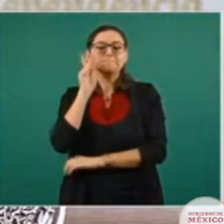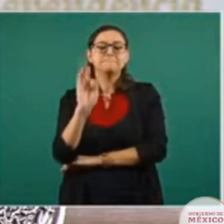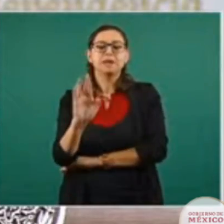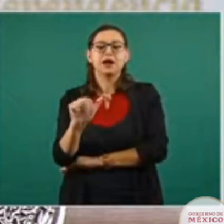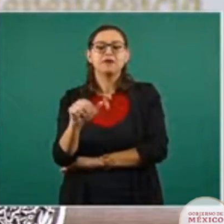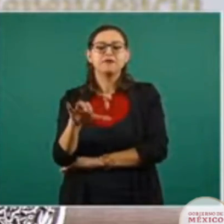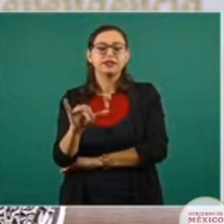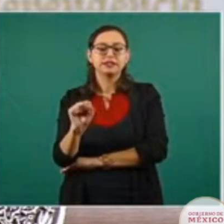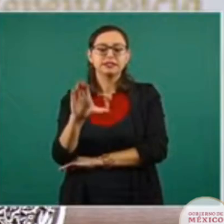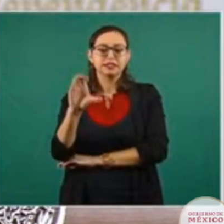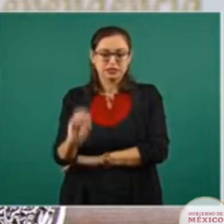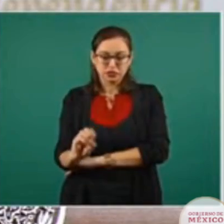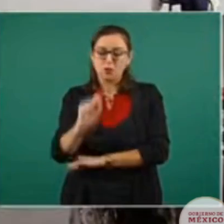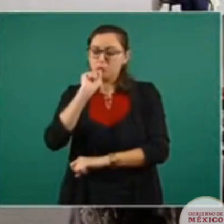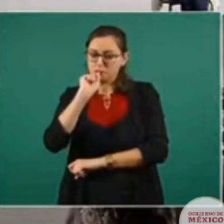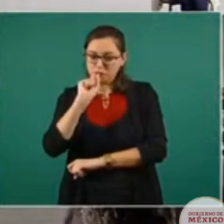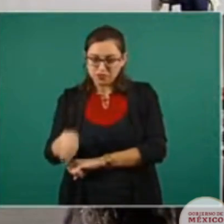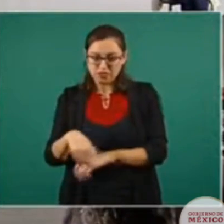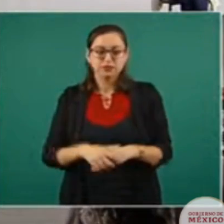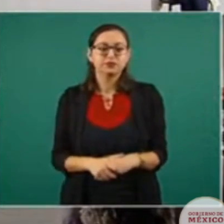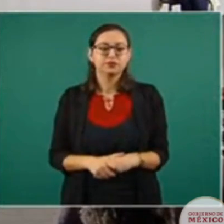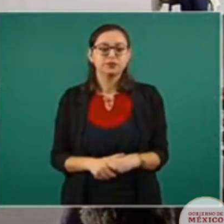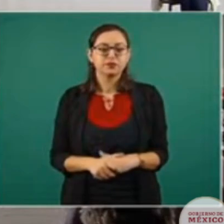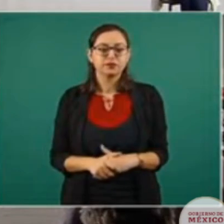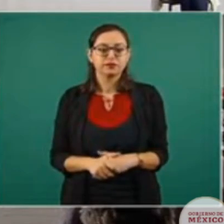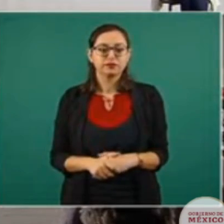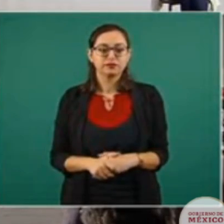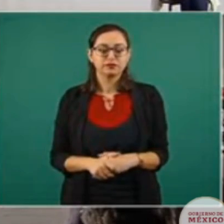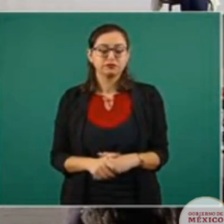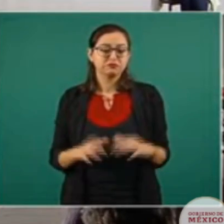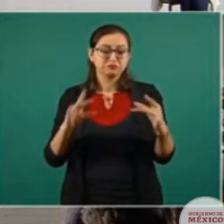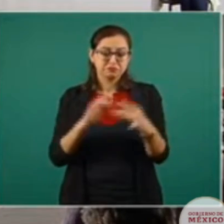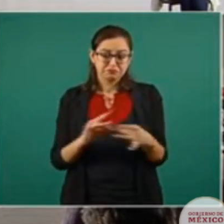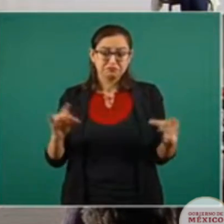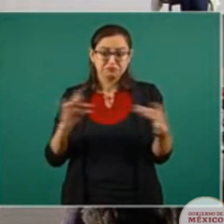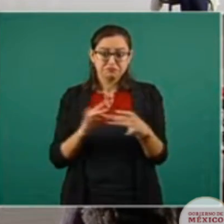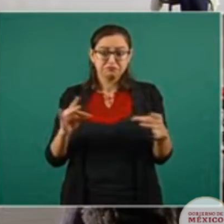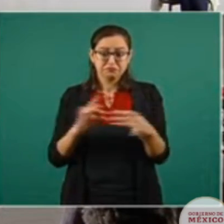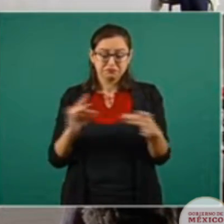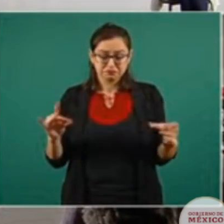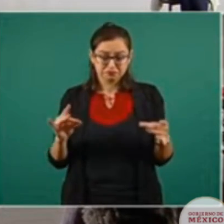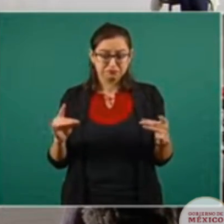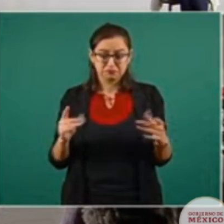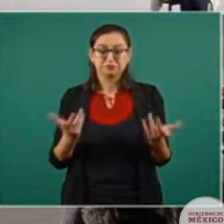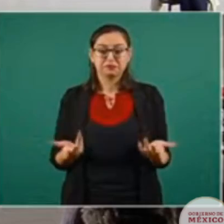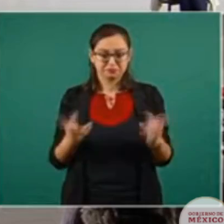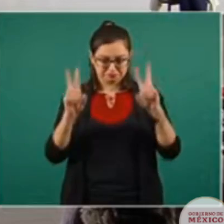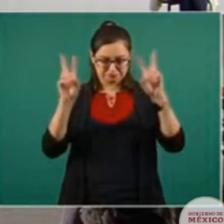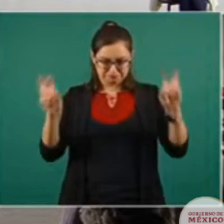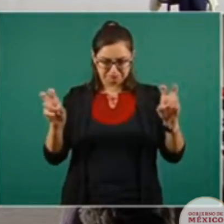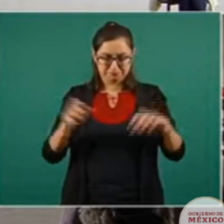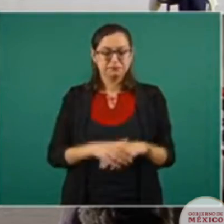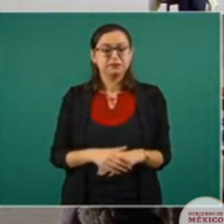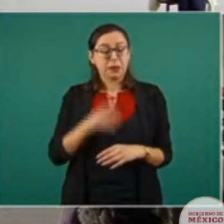Como me dirigía su santidad Papa Francisco, aunque con otro fundamento, expongo a usted,